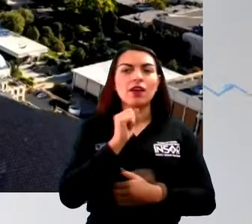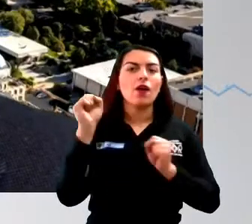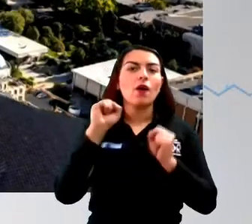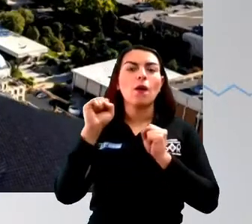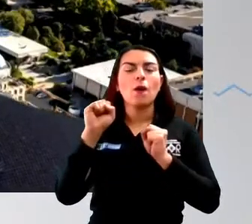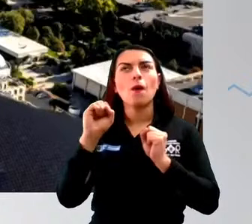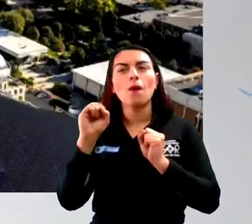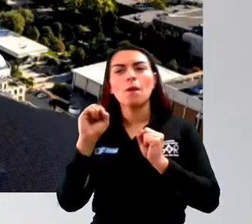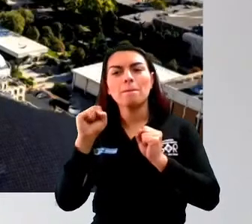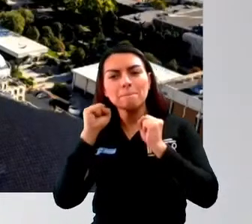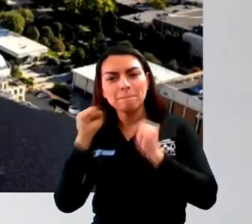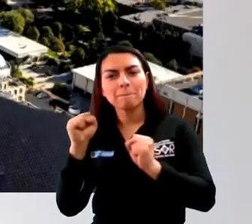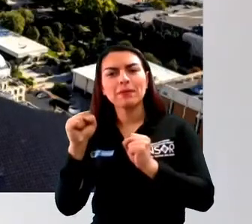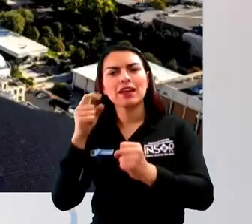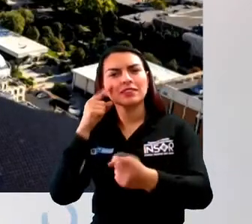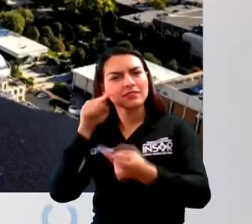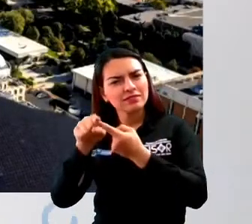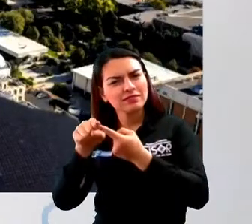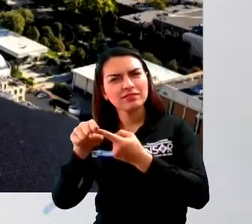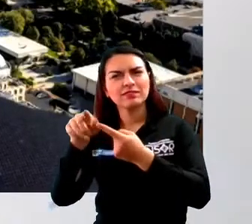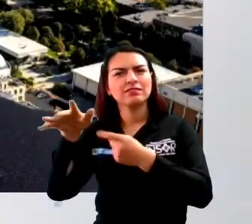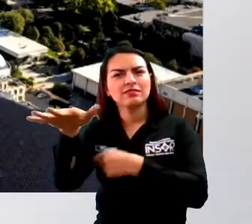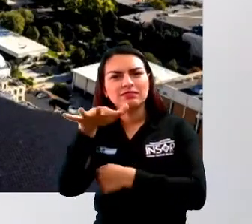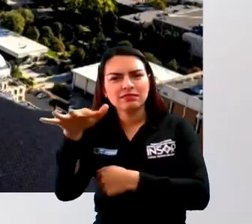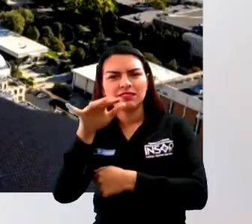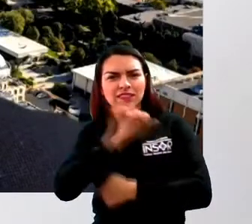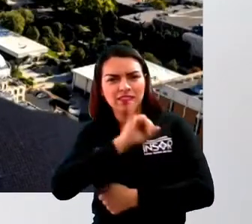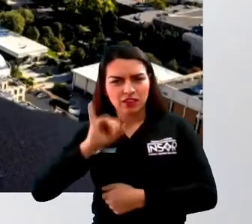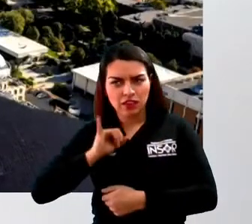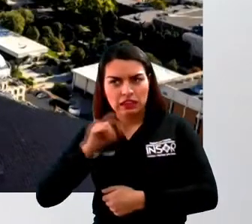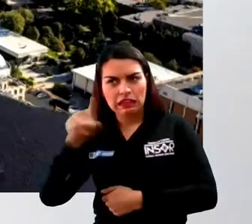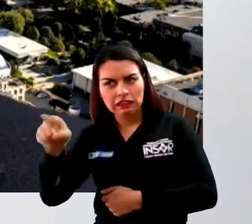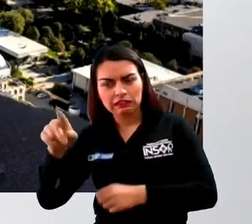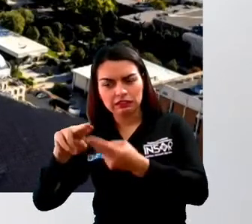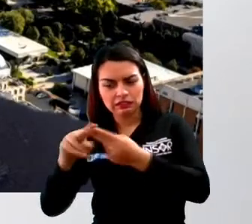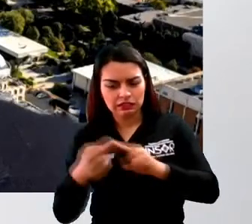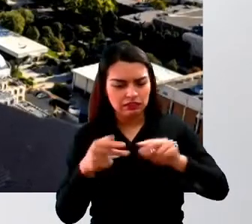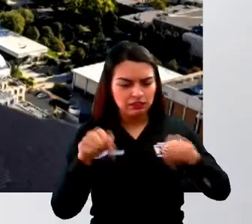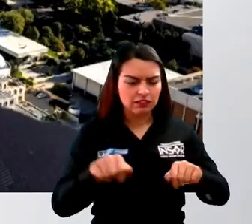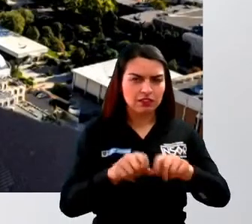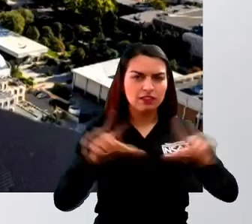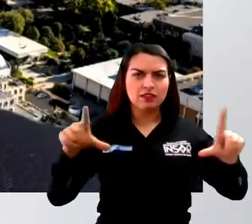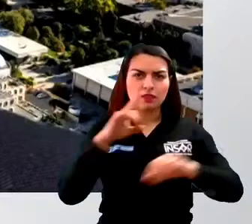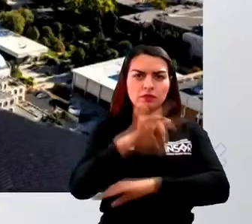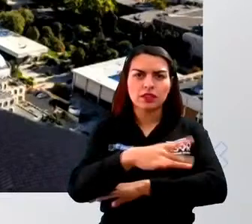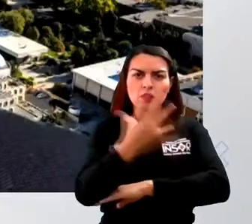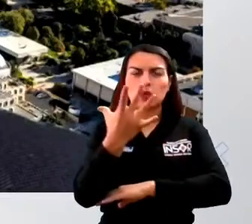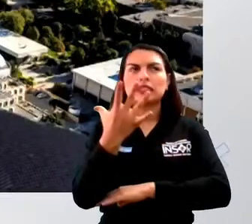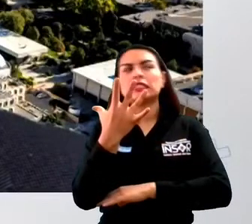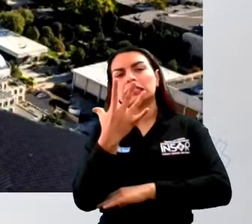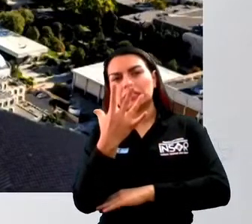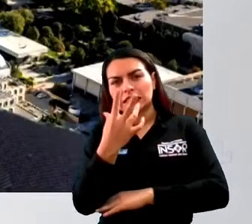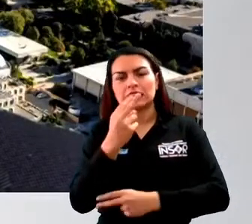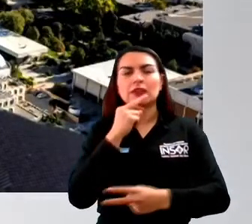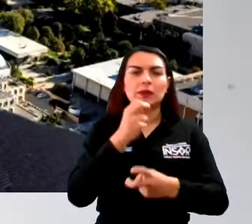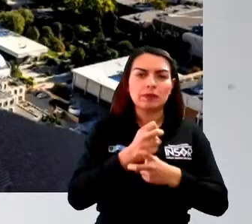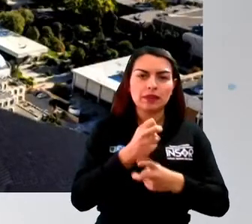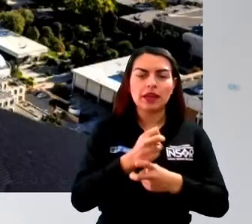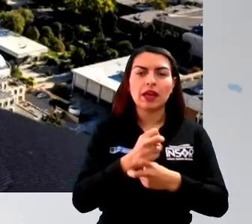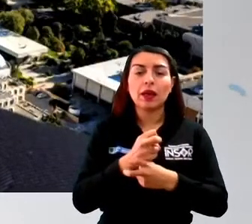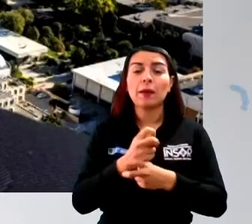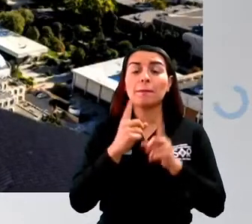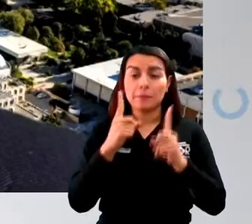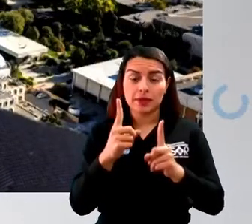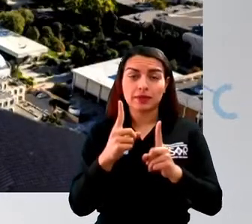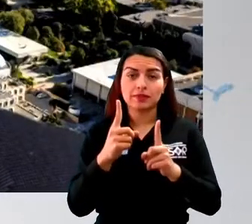individual, pues puede hacer que el aprendizaje en el ambiente virtual sea muy desafiante. Por lo tanto, voy a